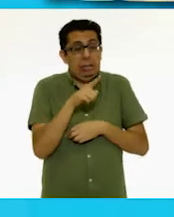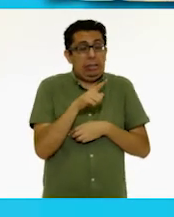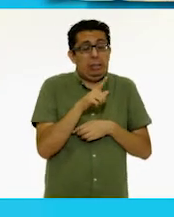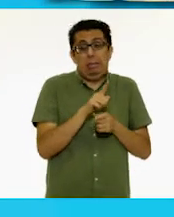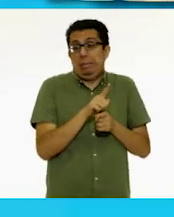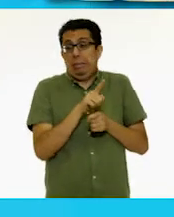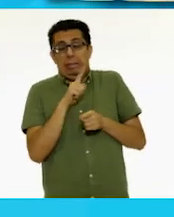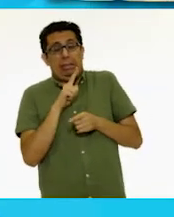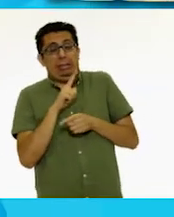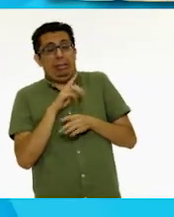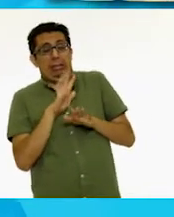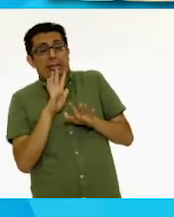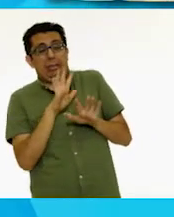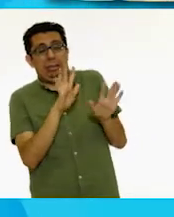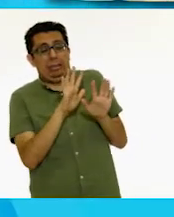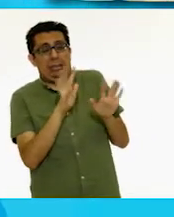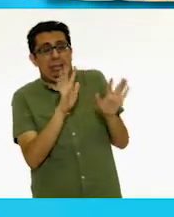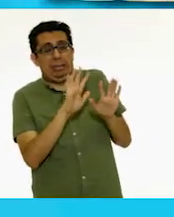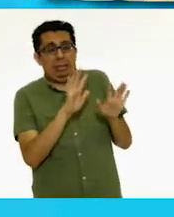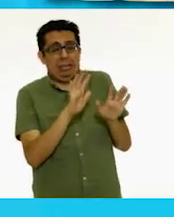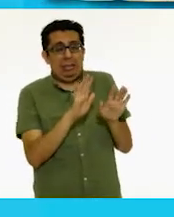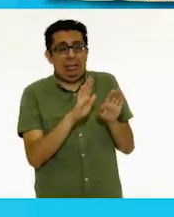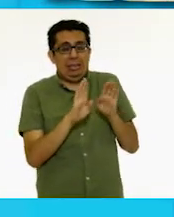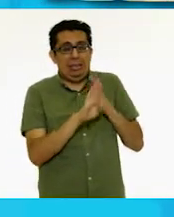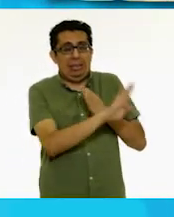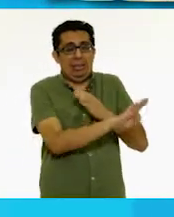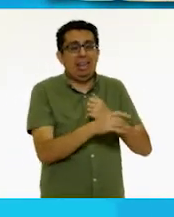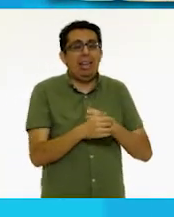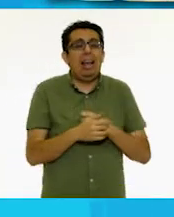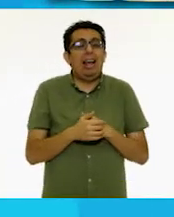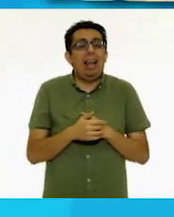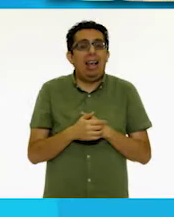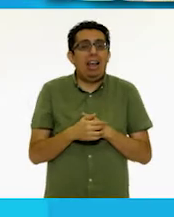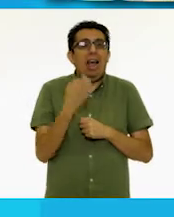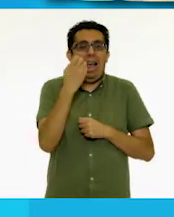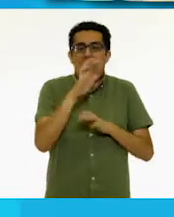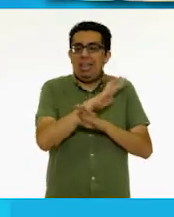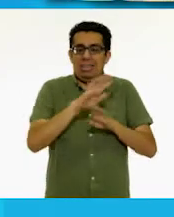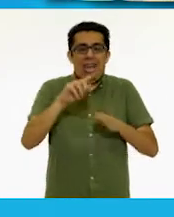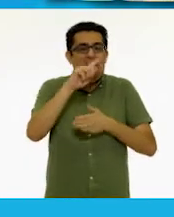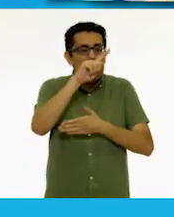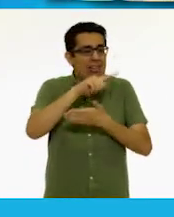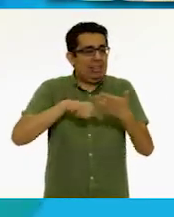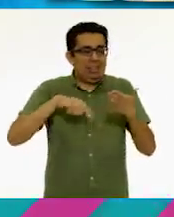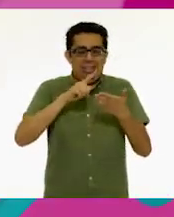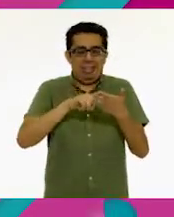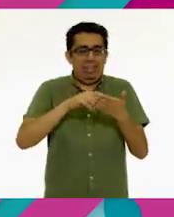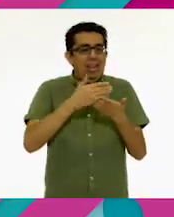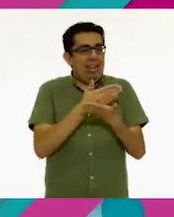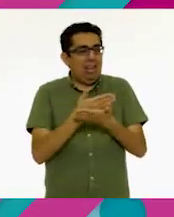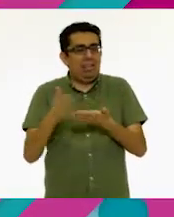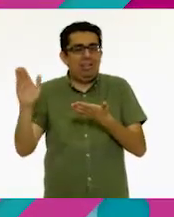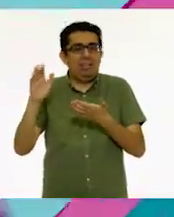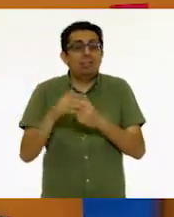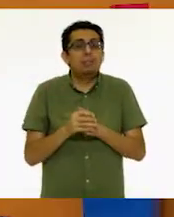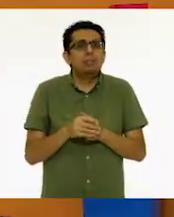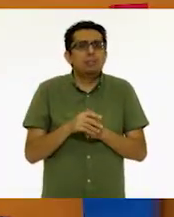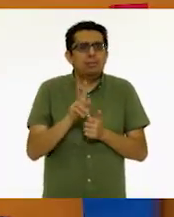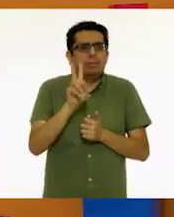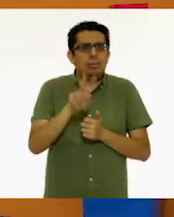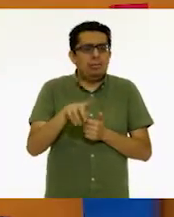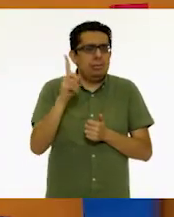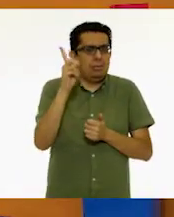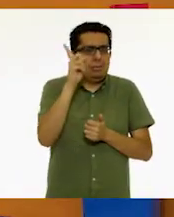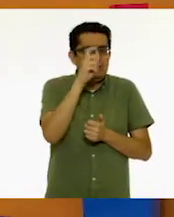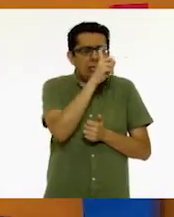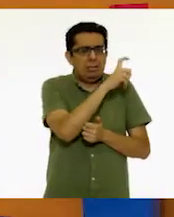va a pasar su bicho. Exactamente. Entonces ahí lo tachamos o cierto. Le ponemos un circulito. Sí, estuvo difícil. Me